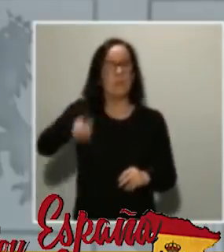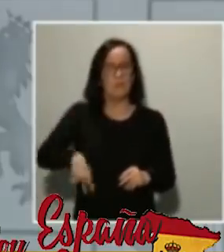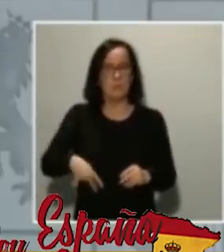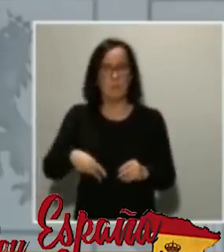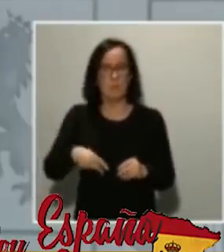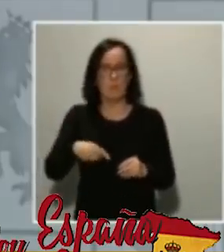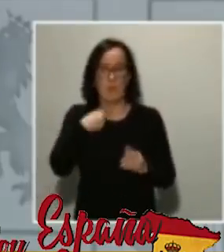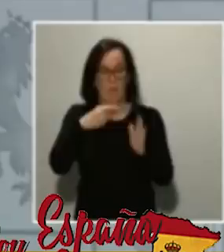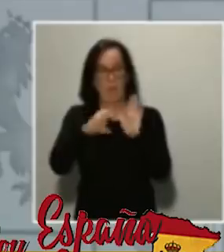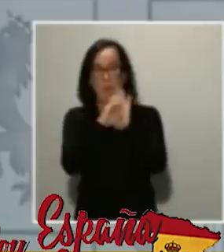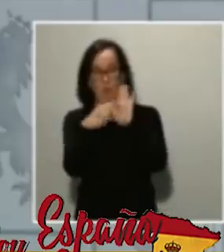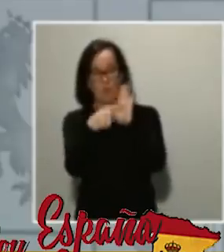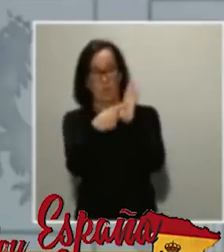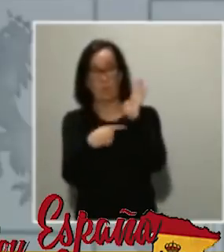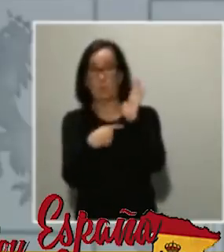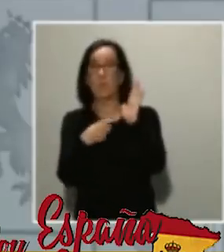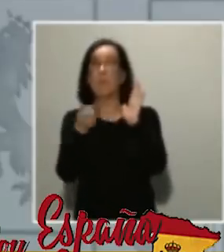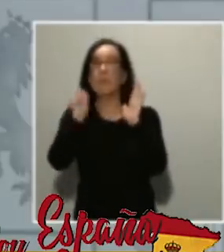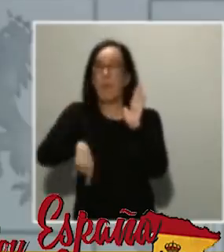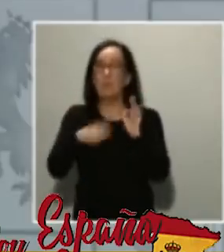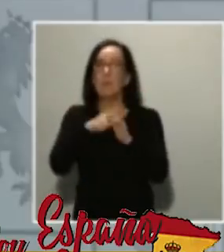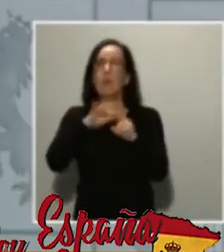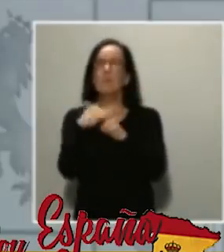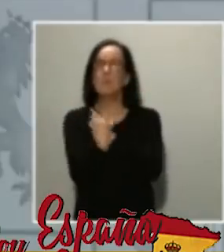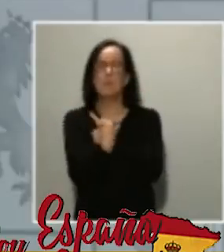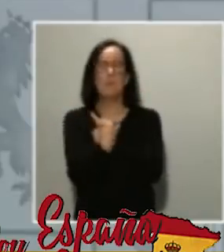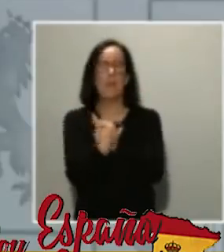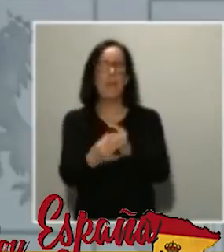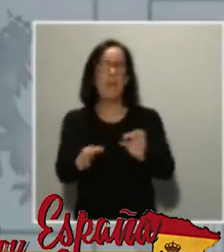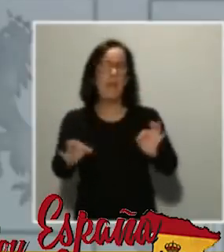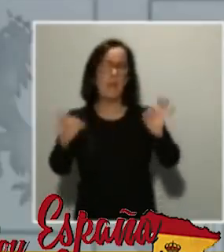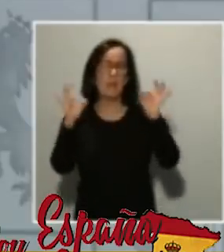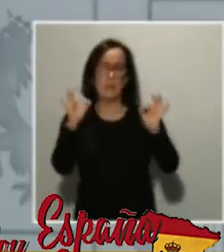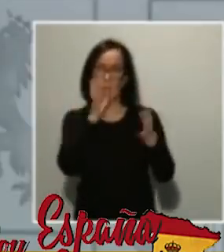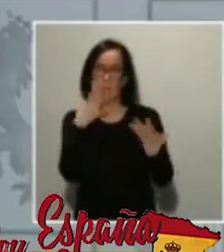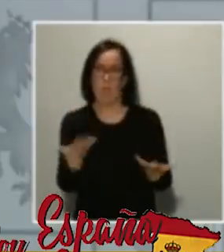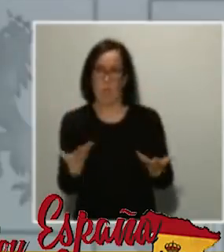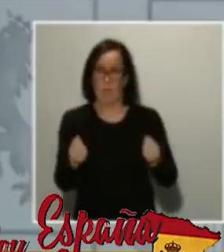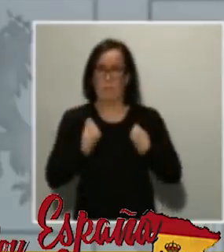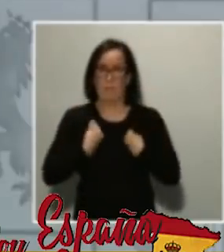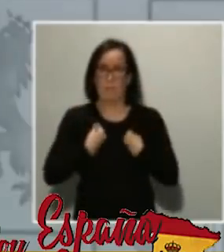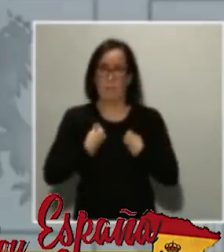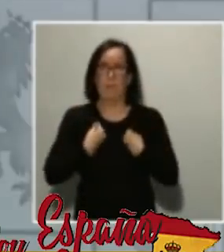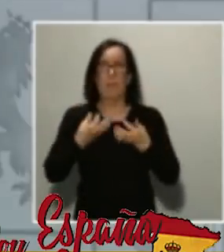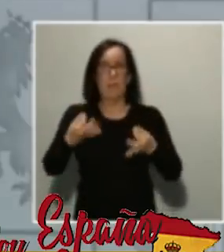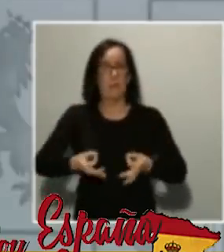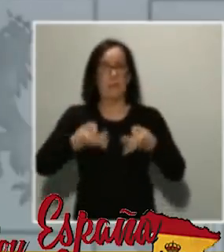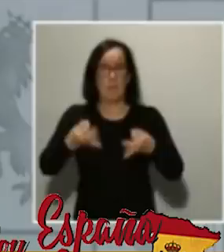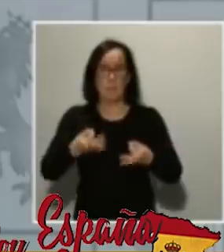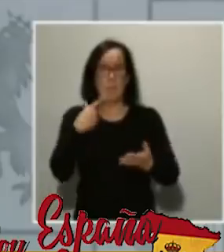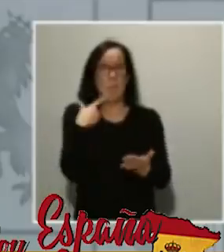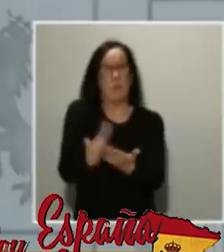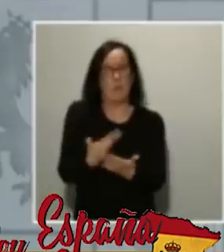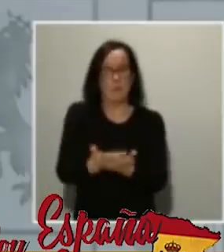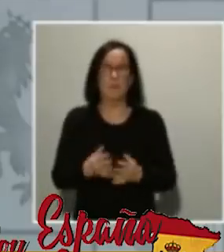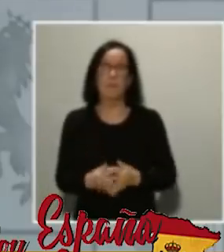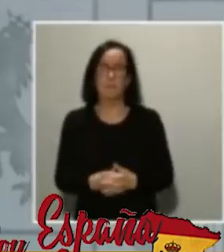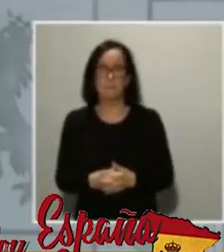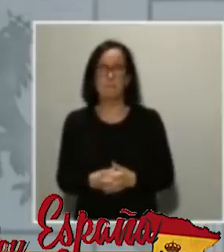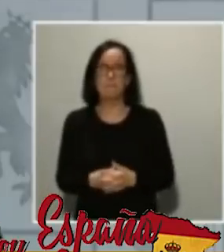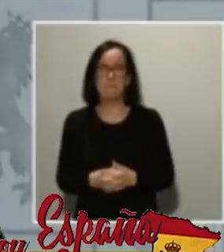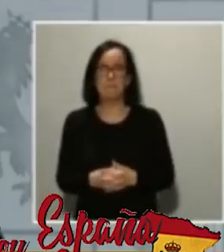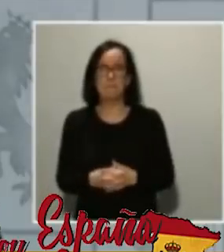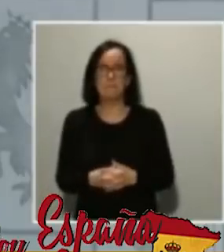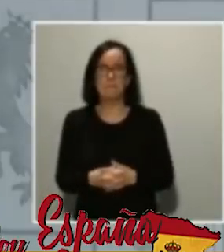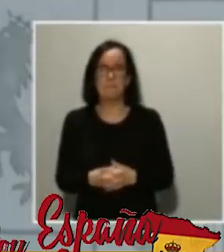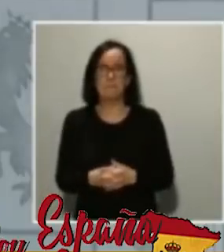inabsoluto justificada, si no es para ocupar tiempo en la televisión y en las radios, cuando lo dijo aquello de,